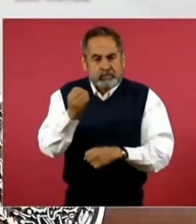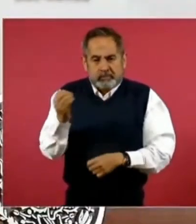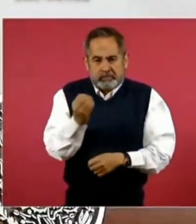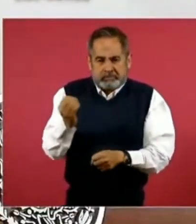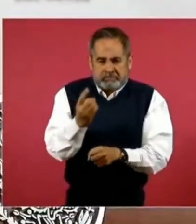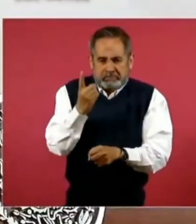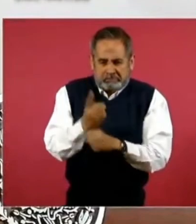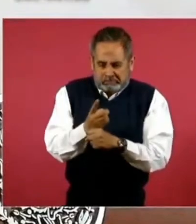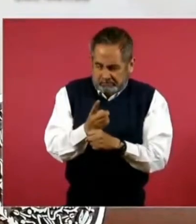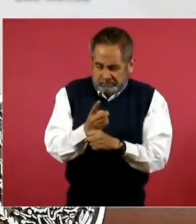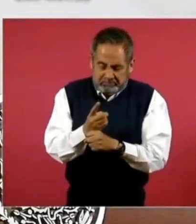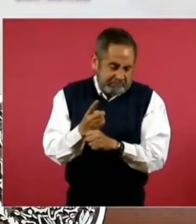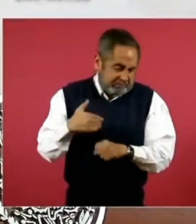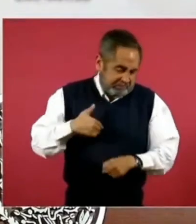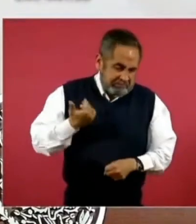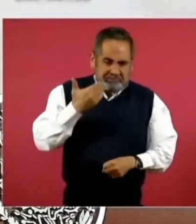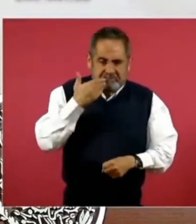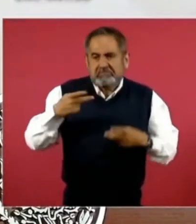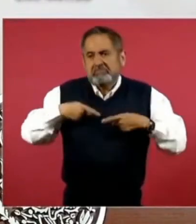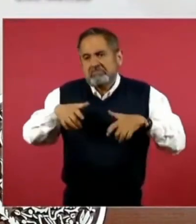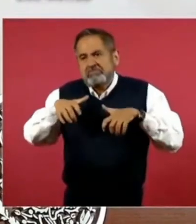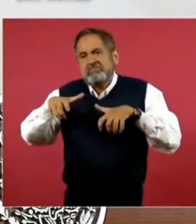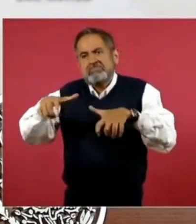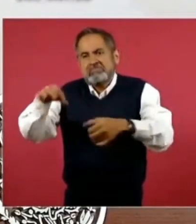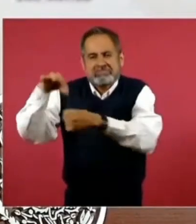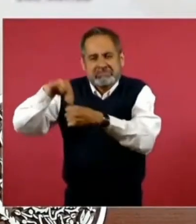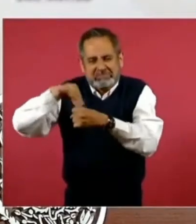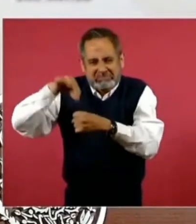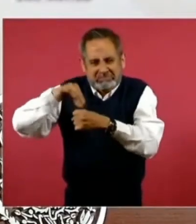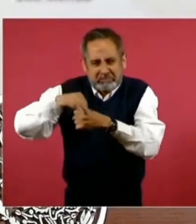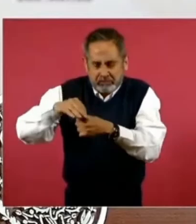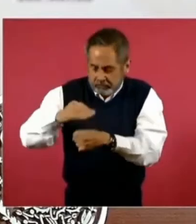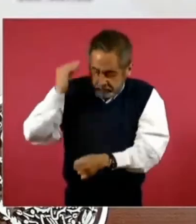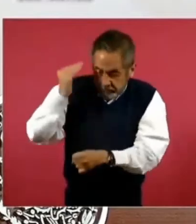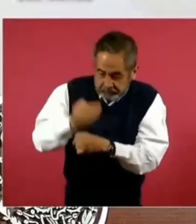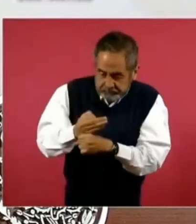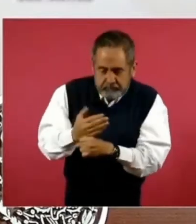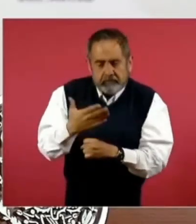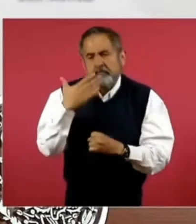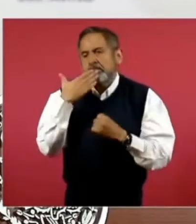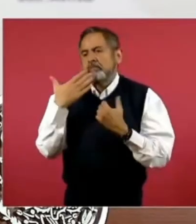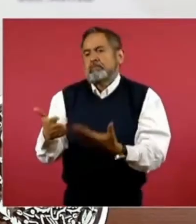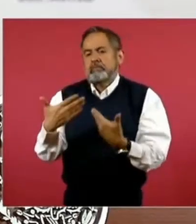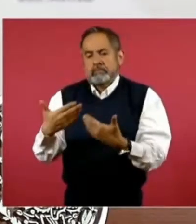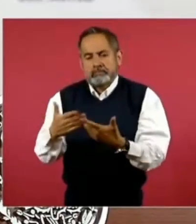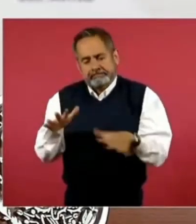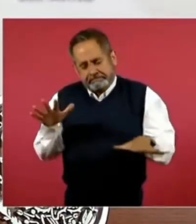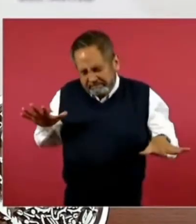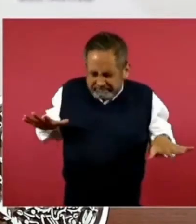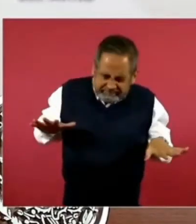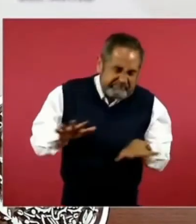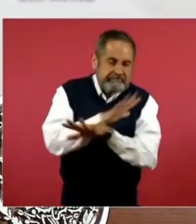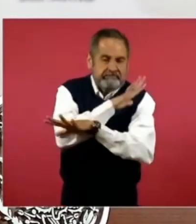decisión del pueblo de México de llevar a cabo un cambio verdadero.